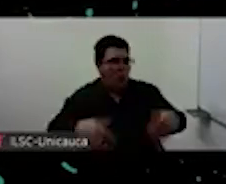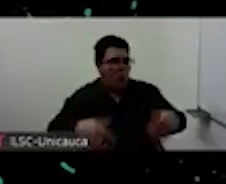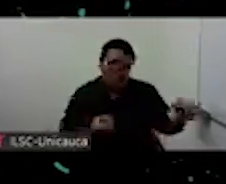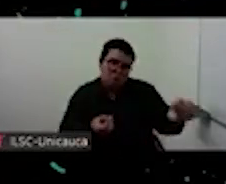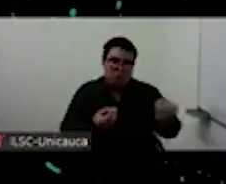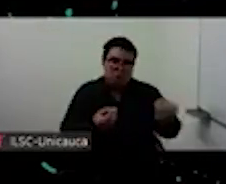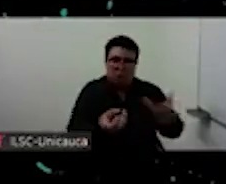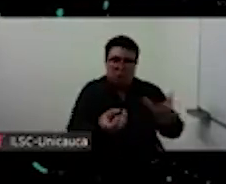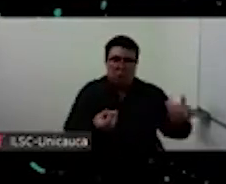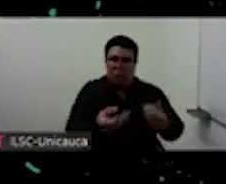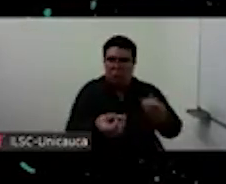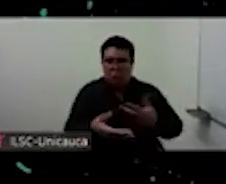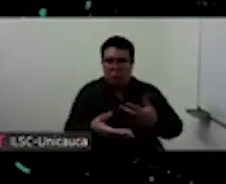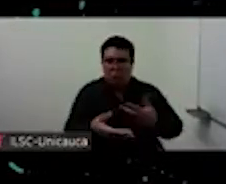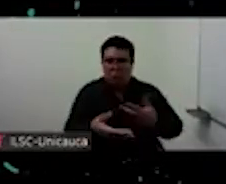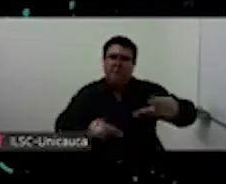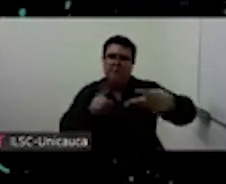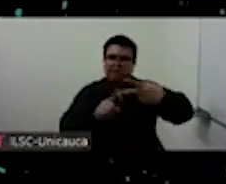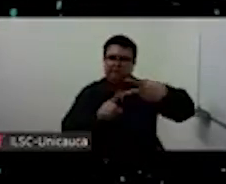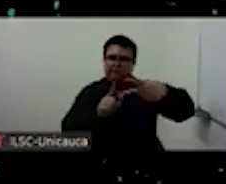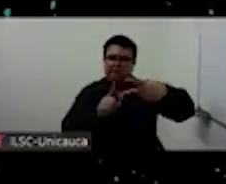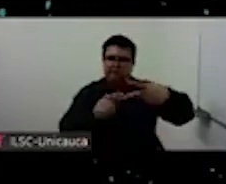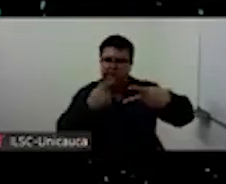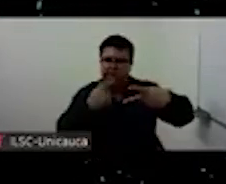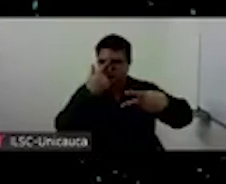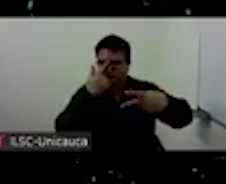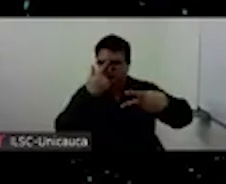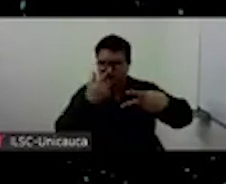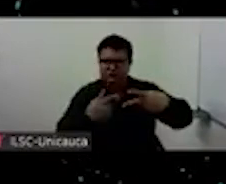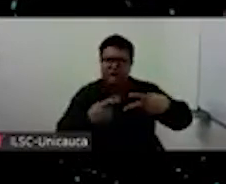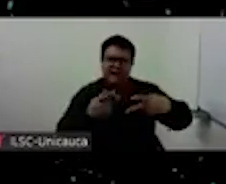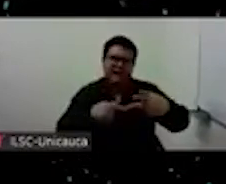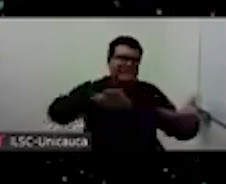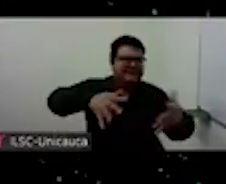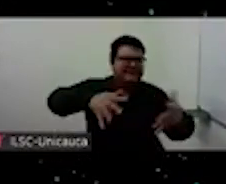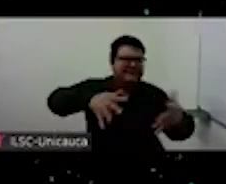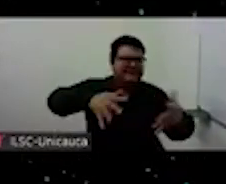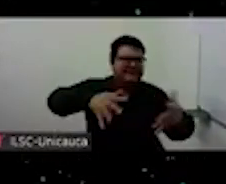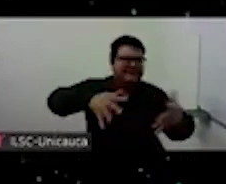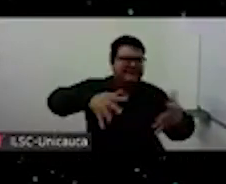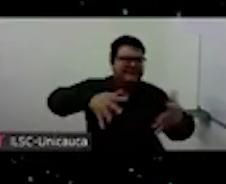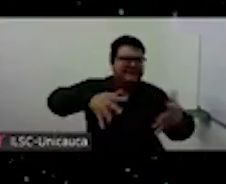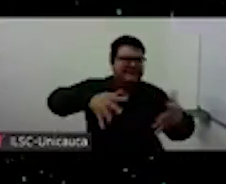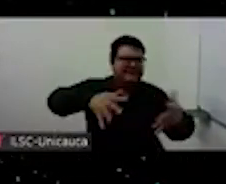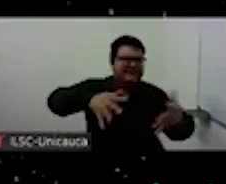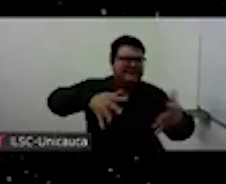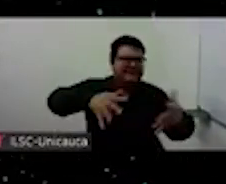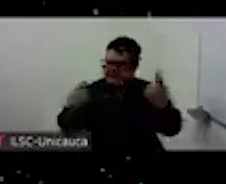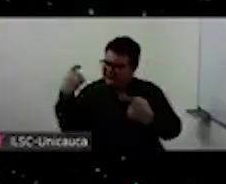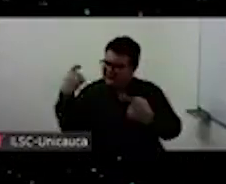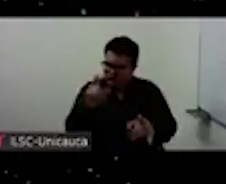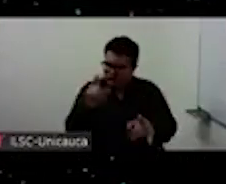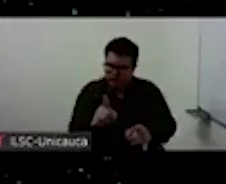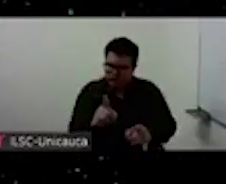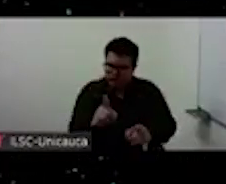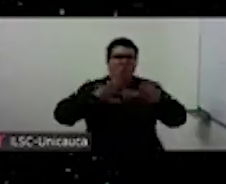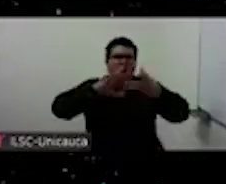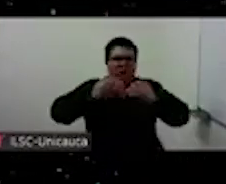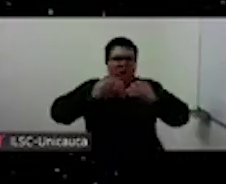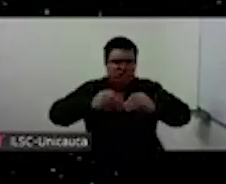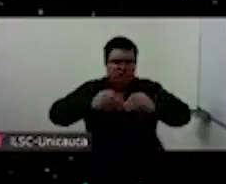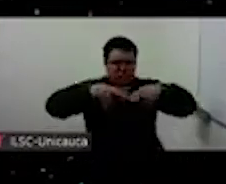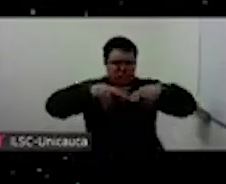españoles. Y la segunda esboza la violencia y el avasallamiento